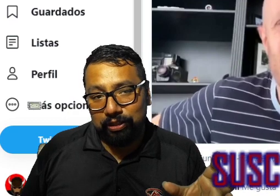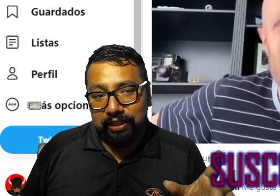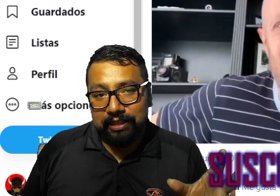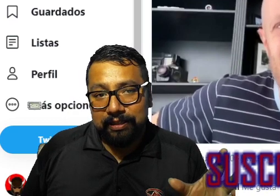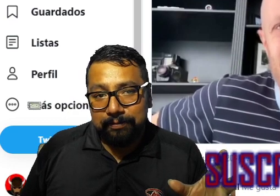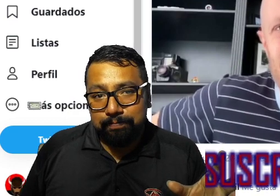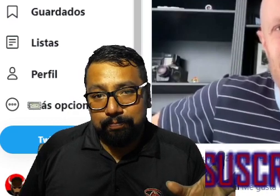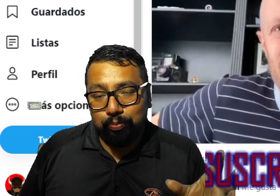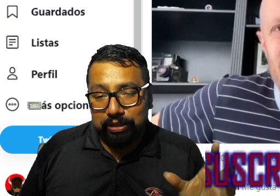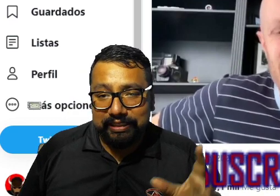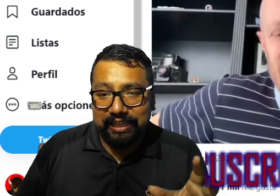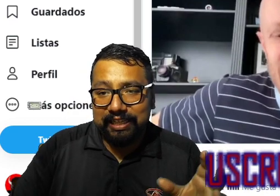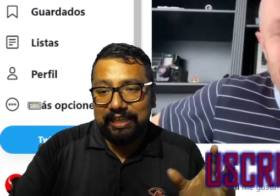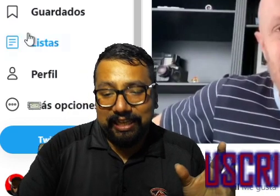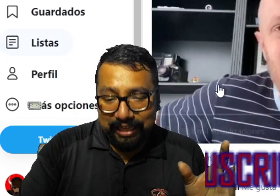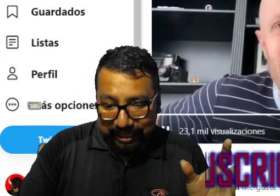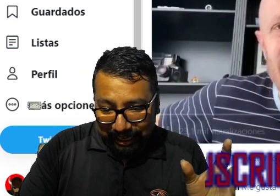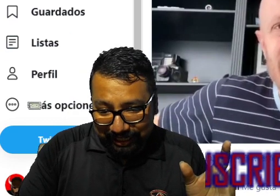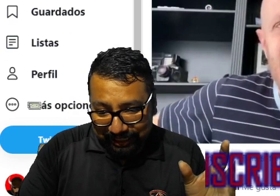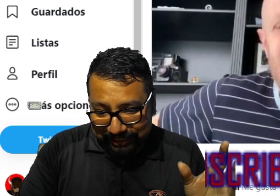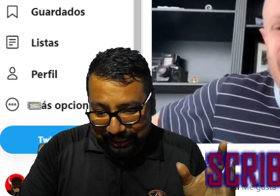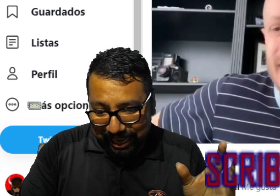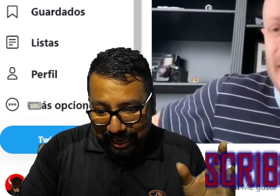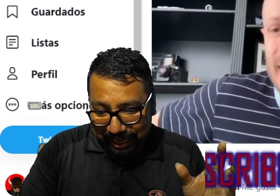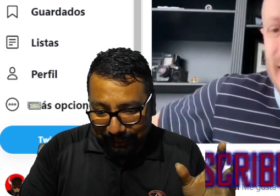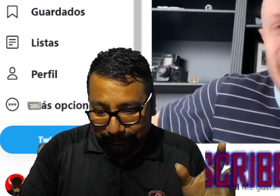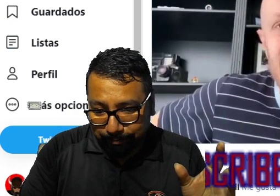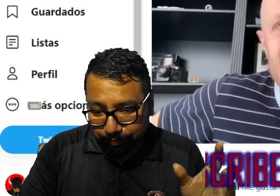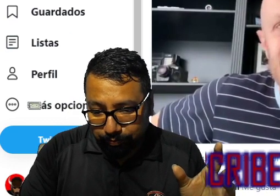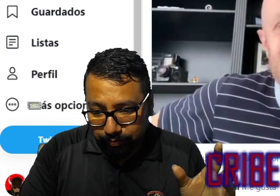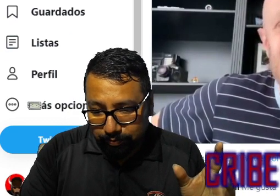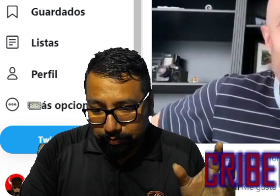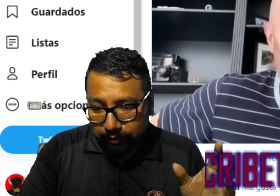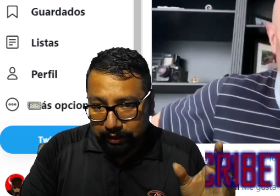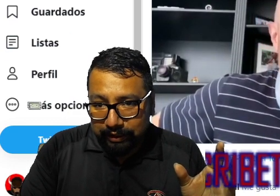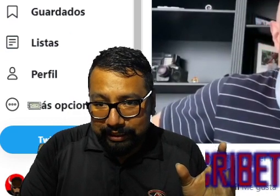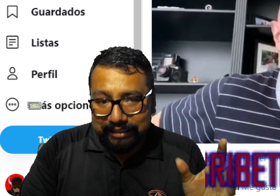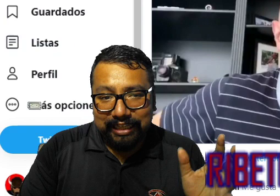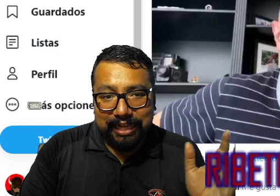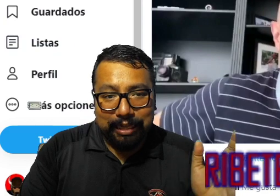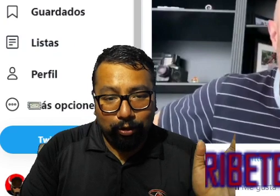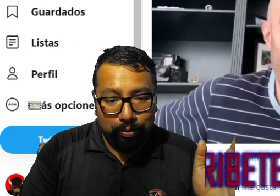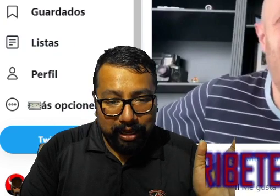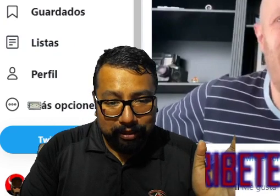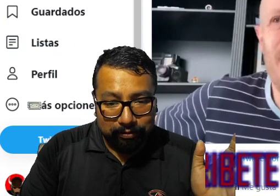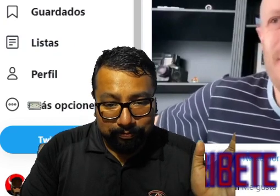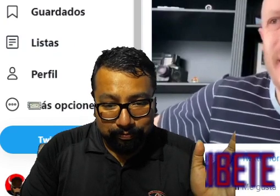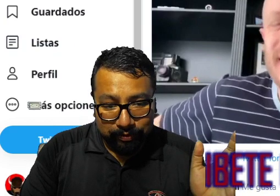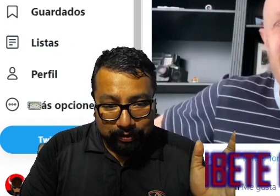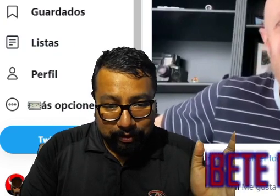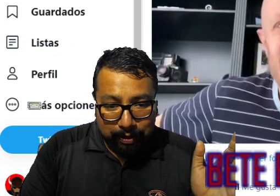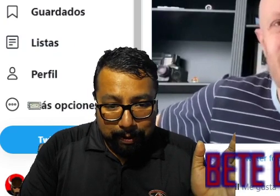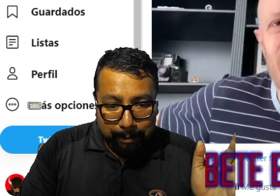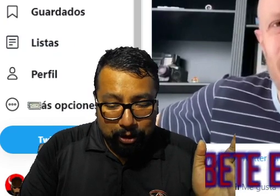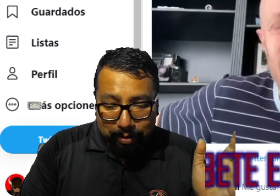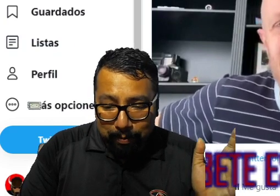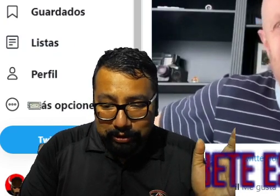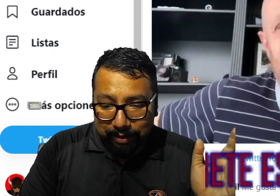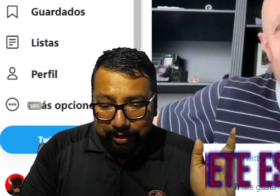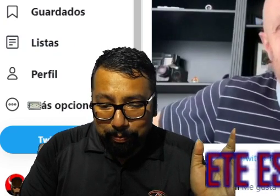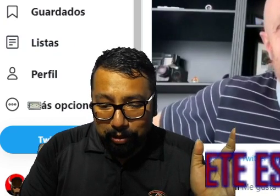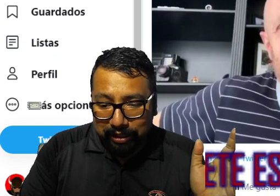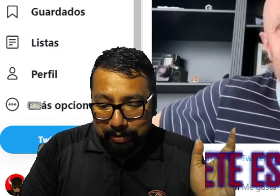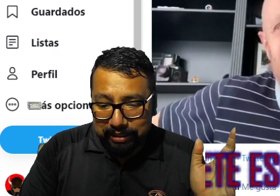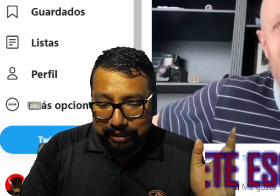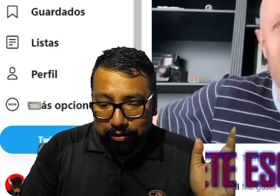corrupción pues si en ésta en esta área del gobierno pero